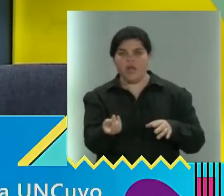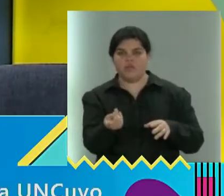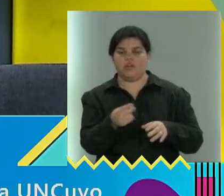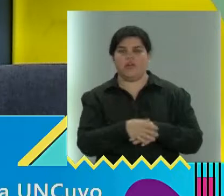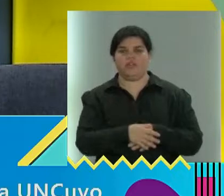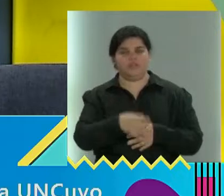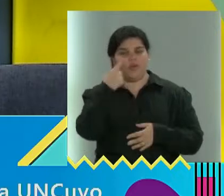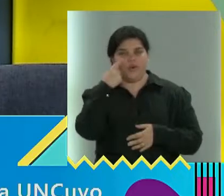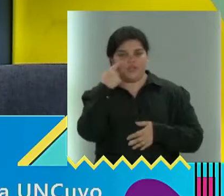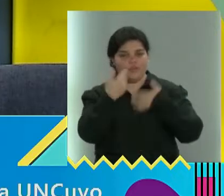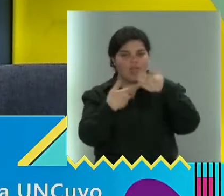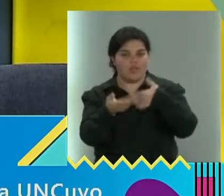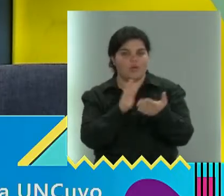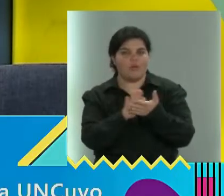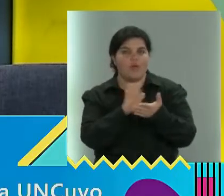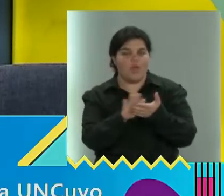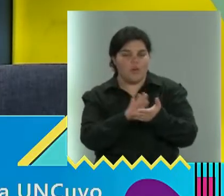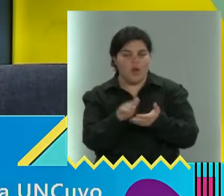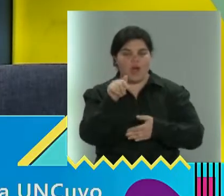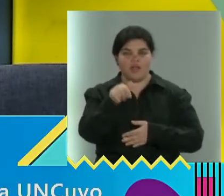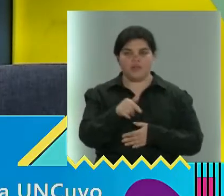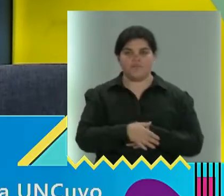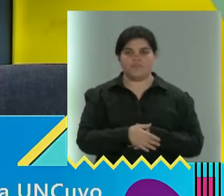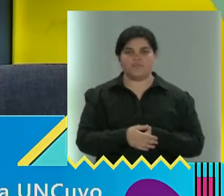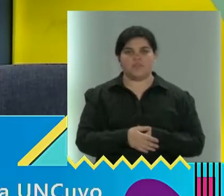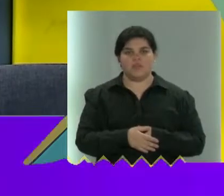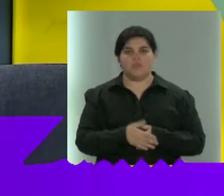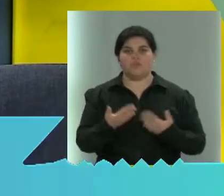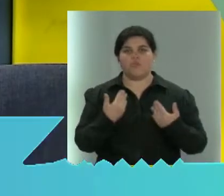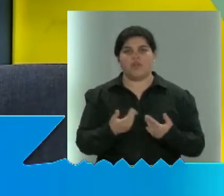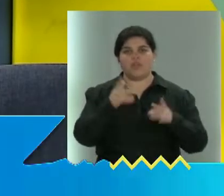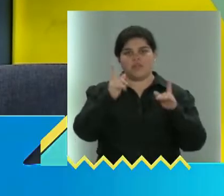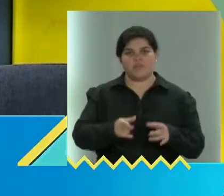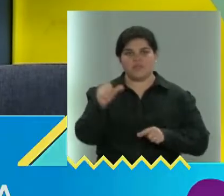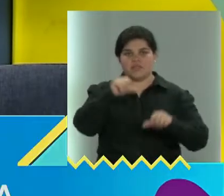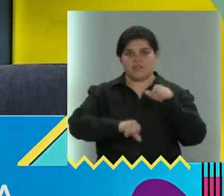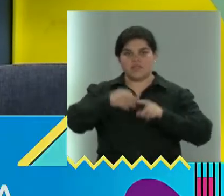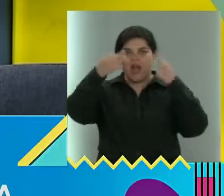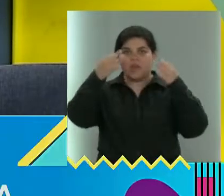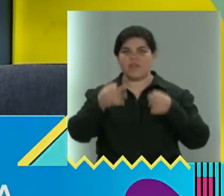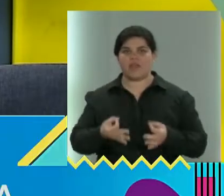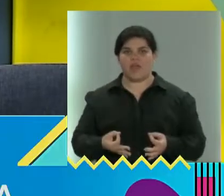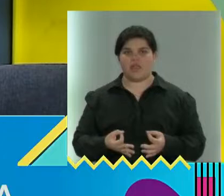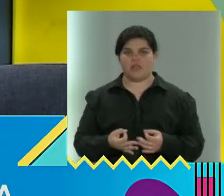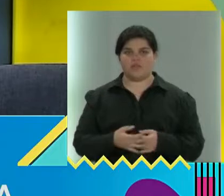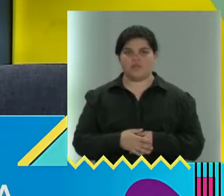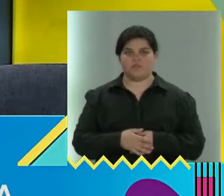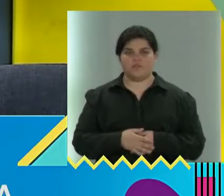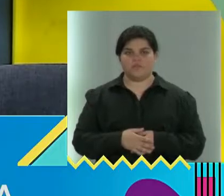conocimiento, pero también la necesidad de fortalecer los procesos de ciencia aplicada e intervencionista.